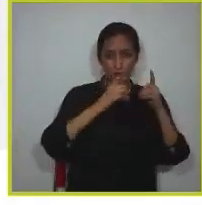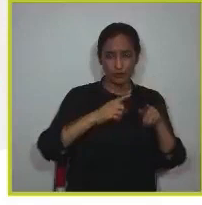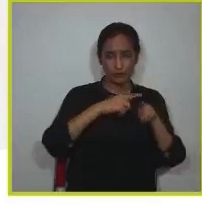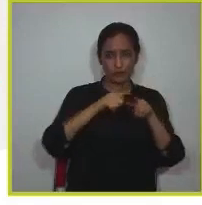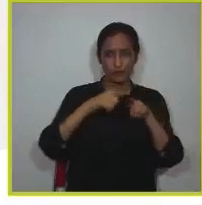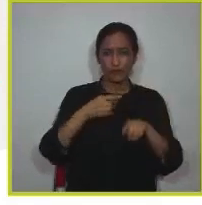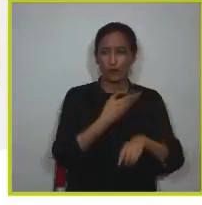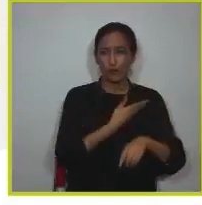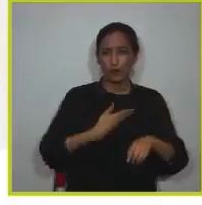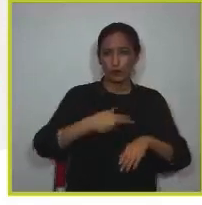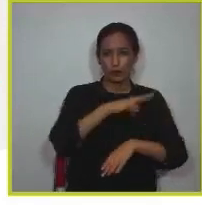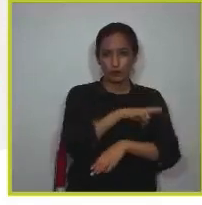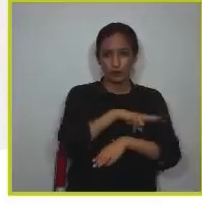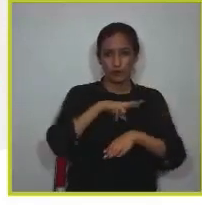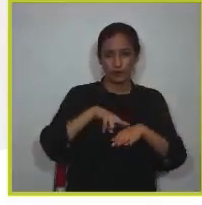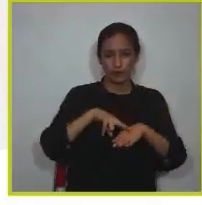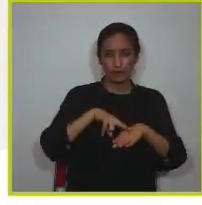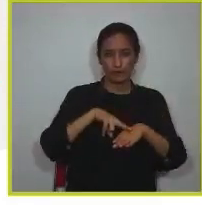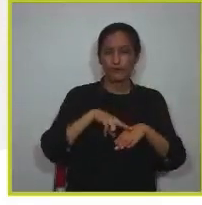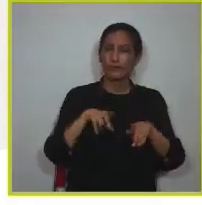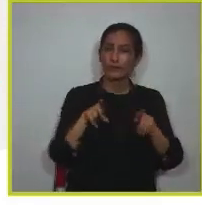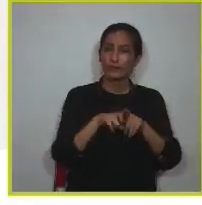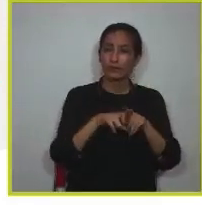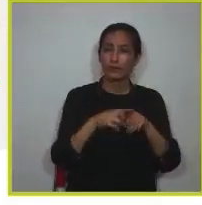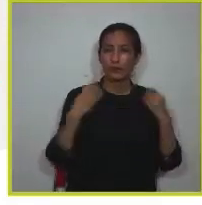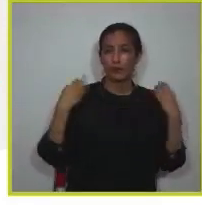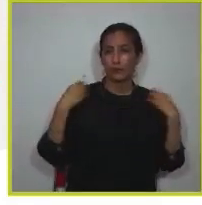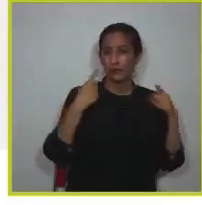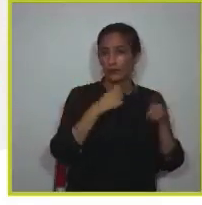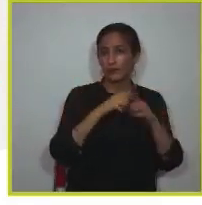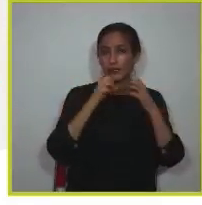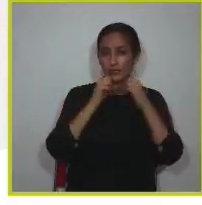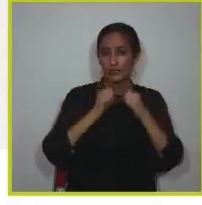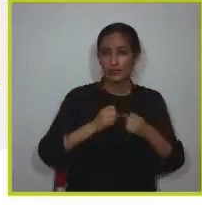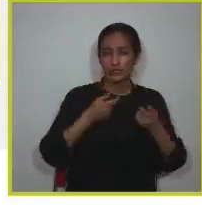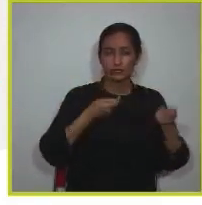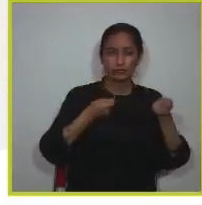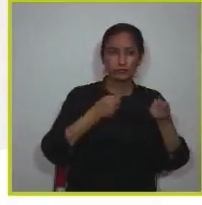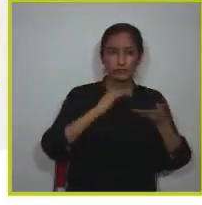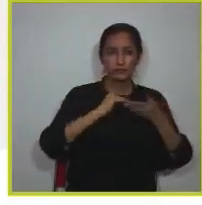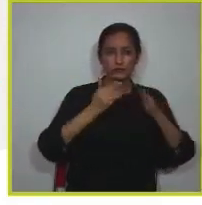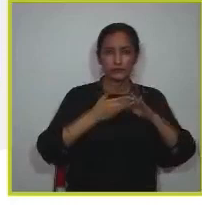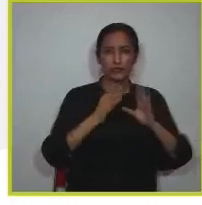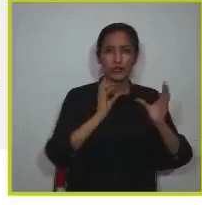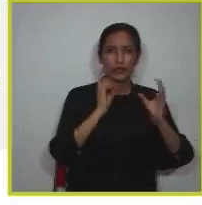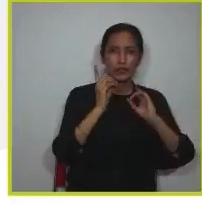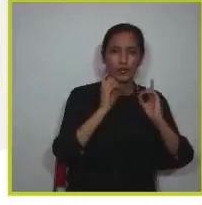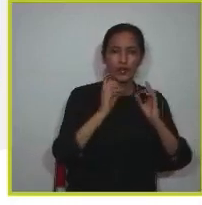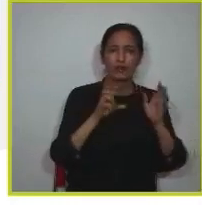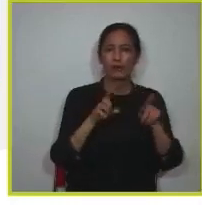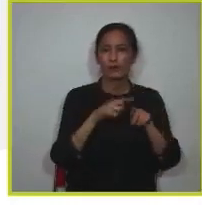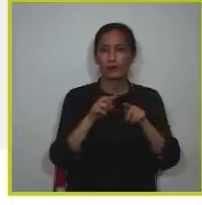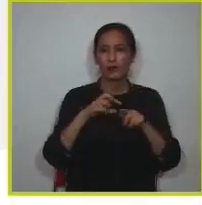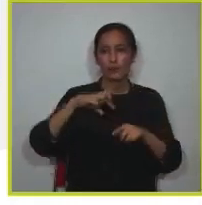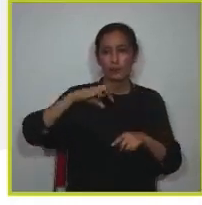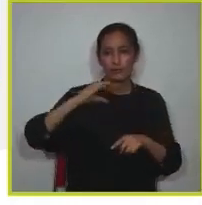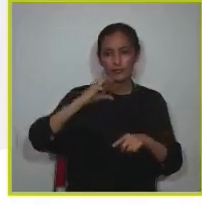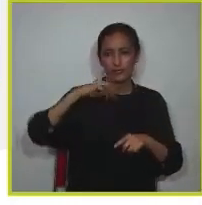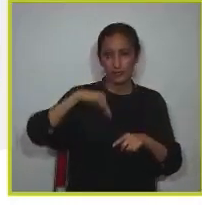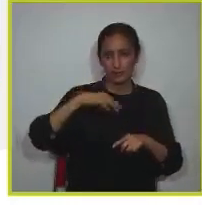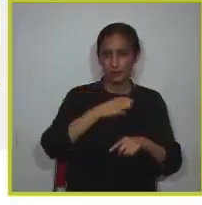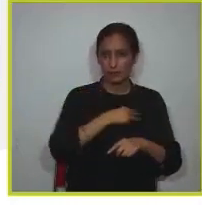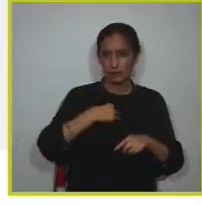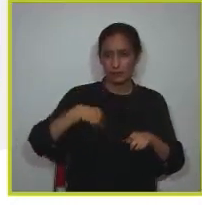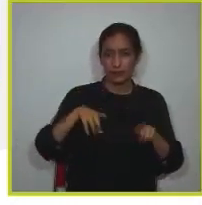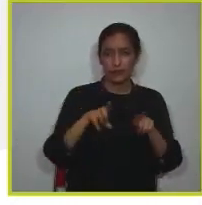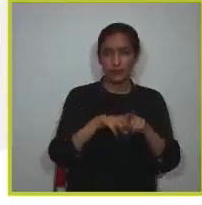y del gobierno regional funcionarios de la secretaría de gestión social y diálogo de la pcm representantes de la